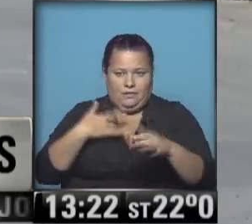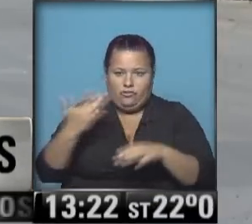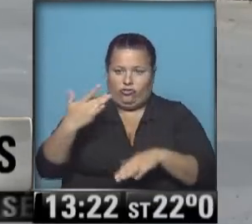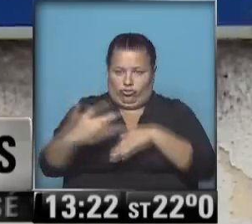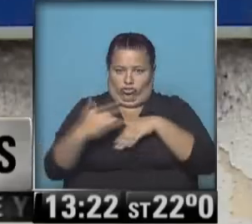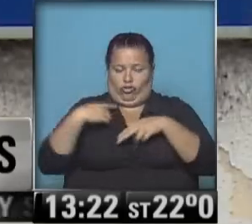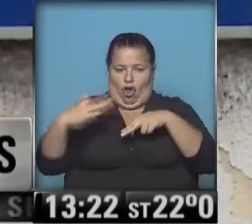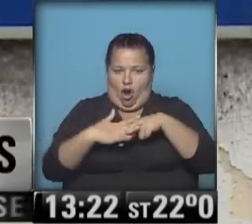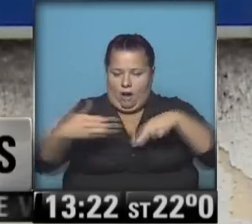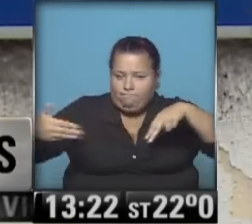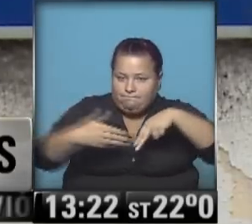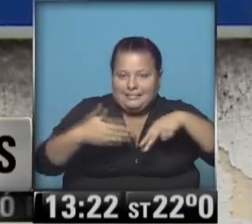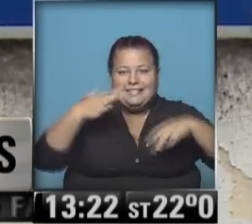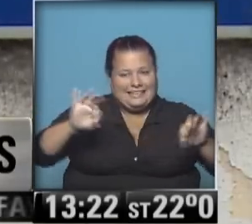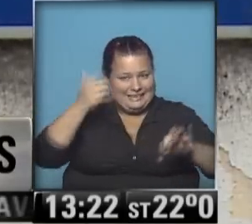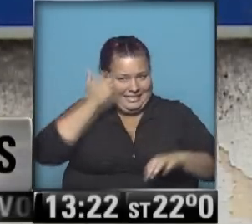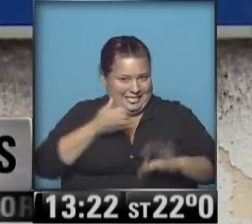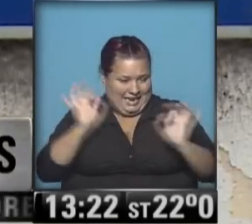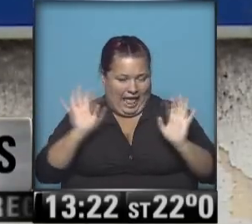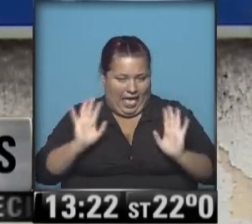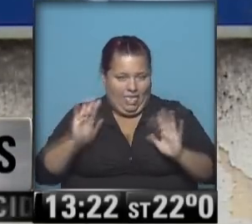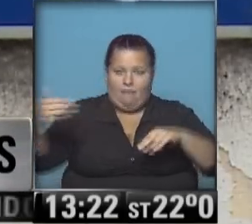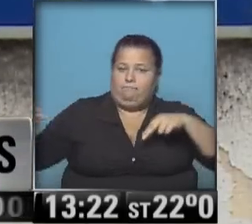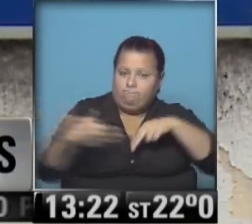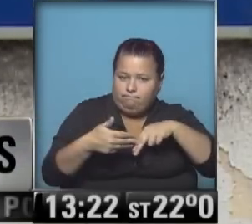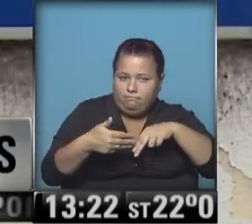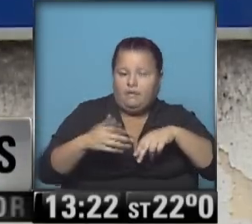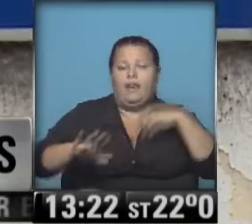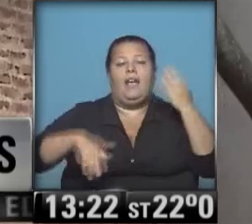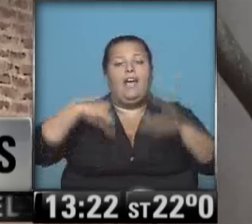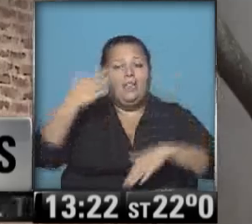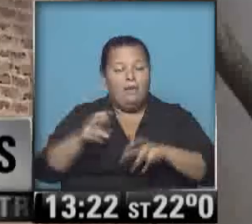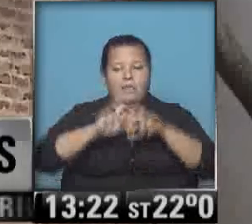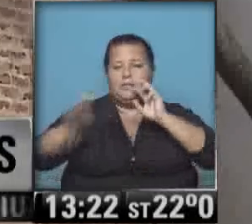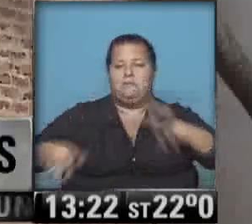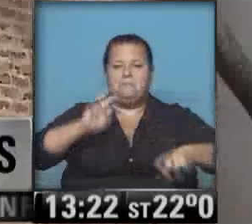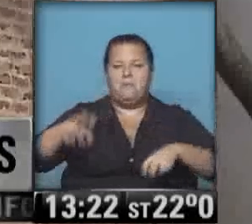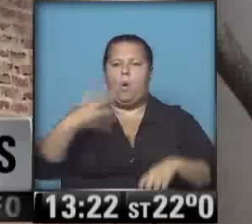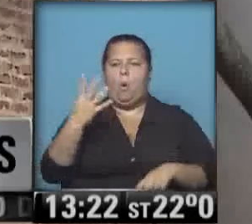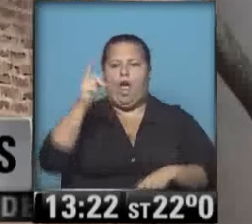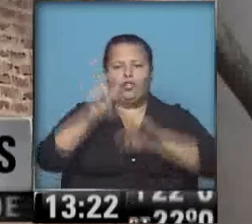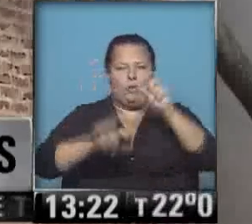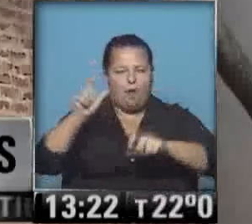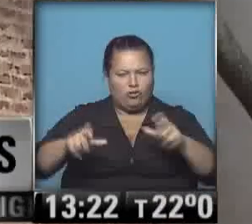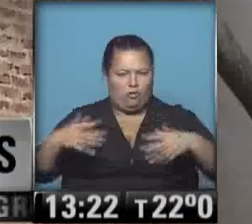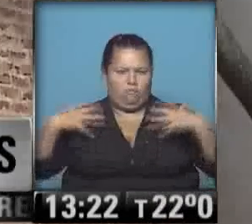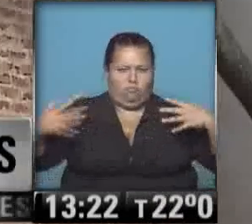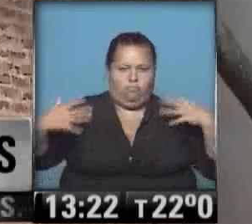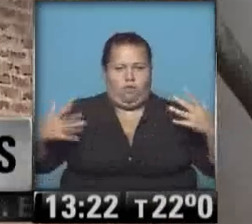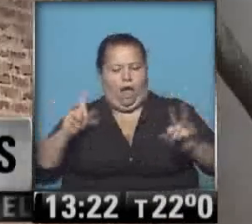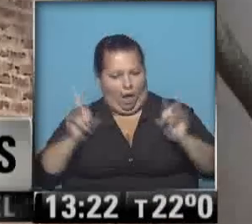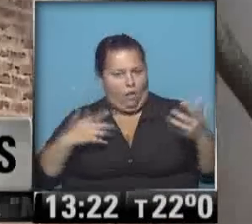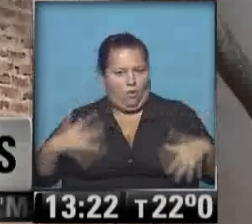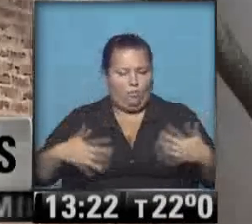tocándome aunque no llegaron a a provocar heridas y después se bajaron de ahí cuatro personas de una corpulencia alguno de